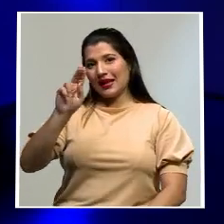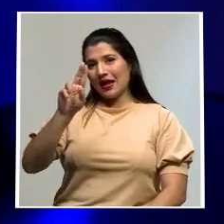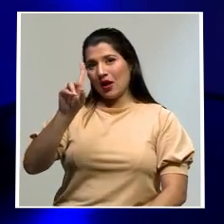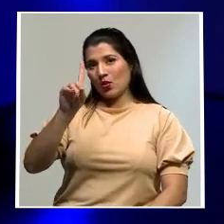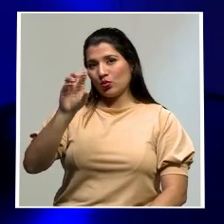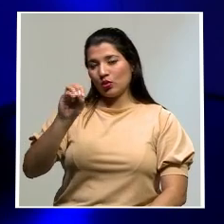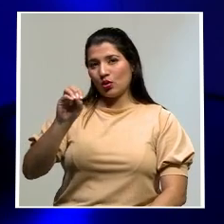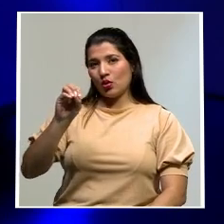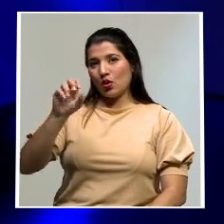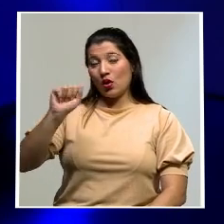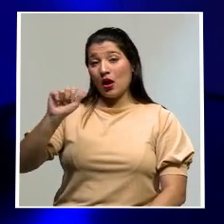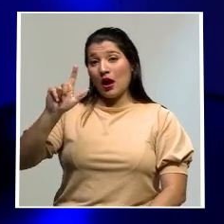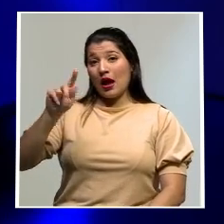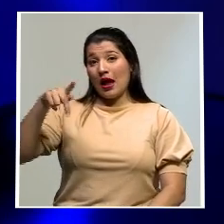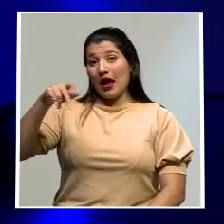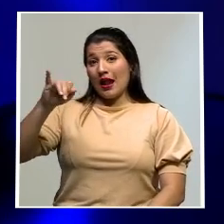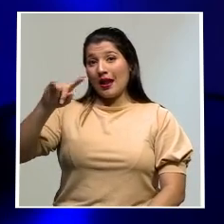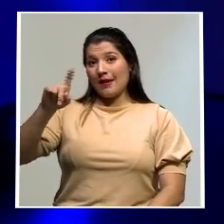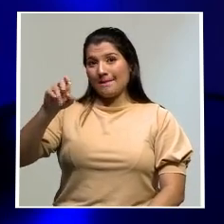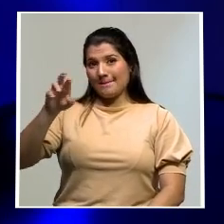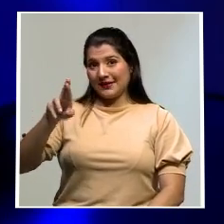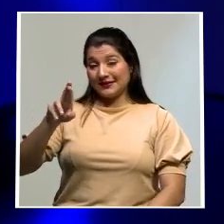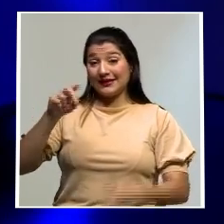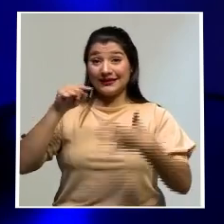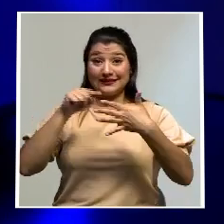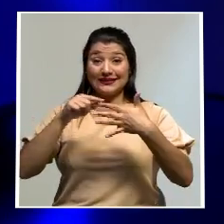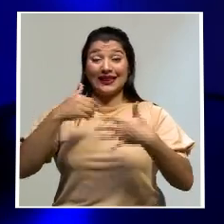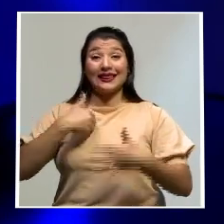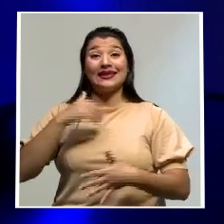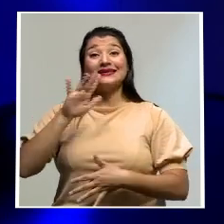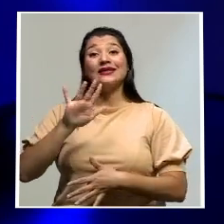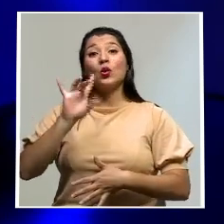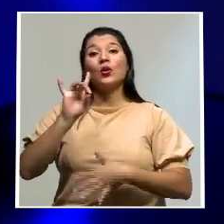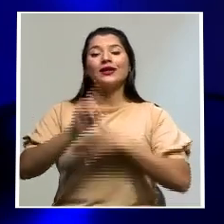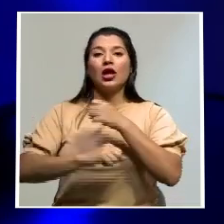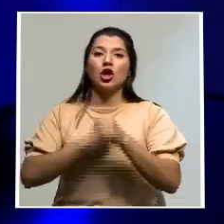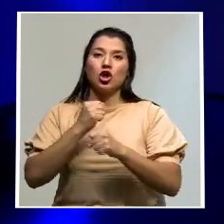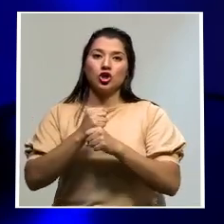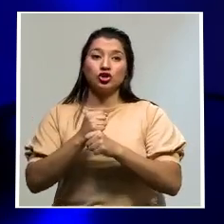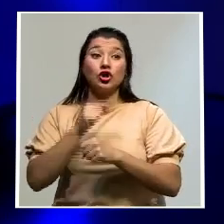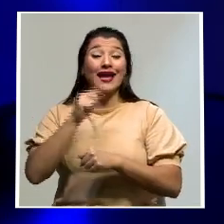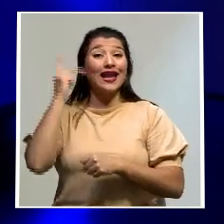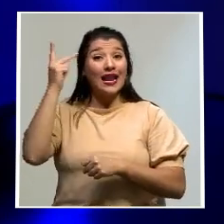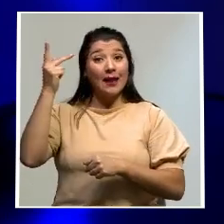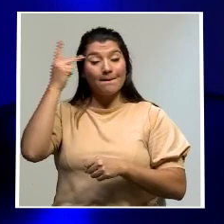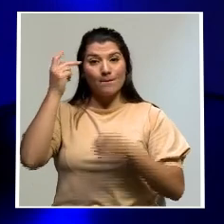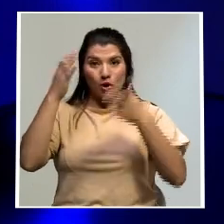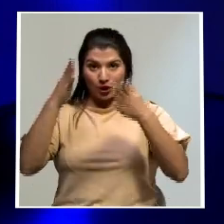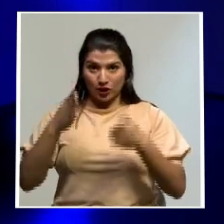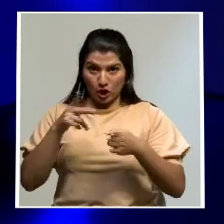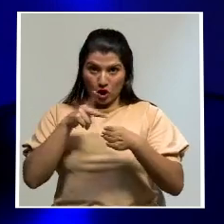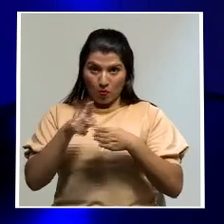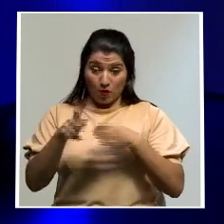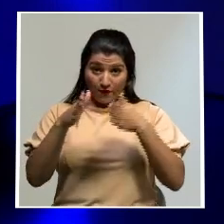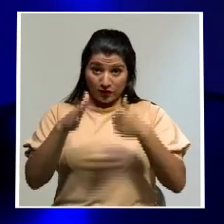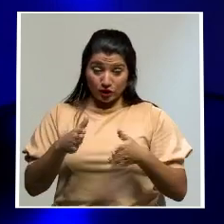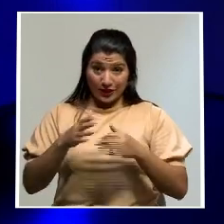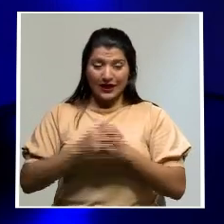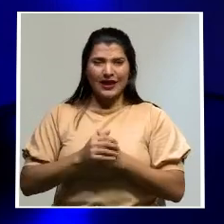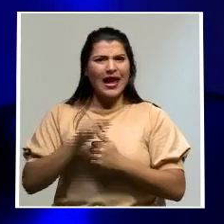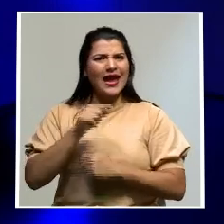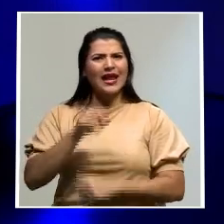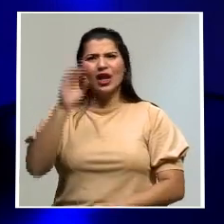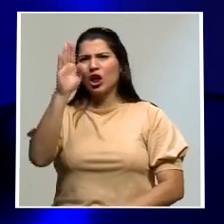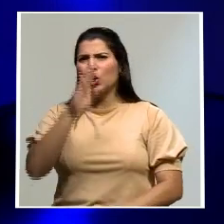Otoya. Con 58 años de edad, Claudio Alpizar es politólogo de profesión, no ha ocupado